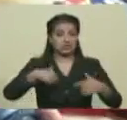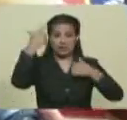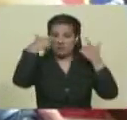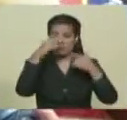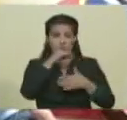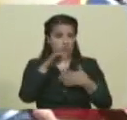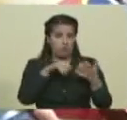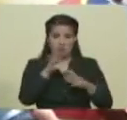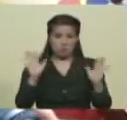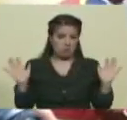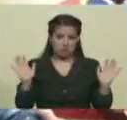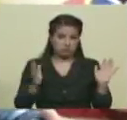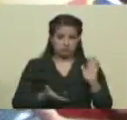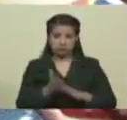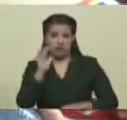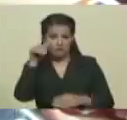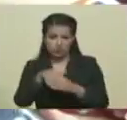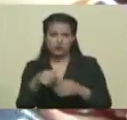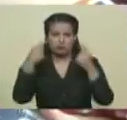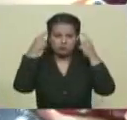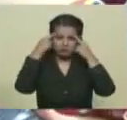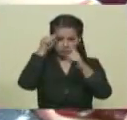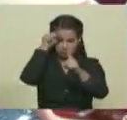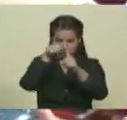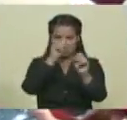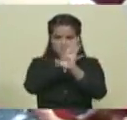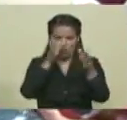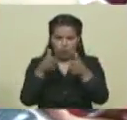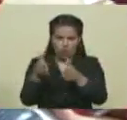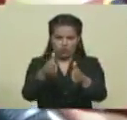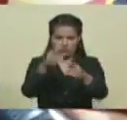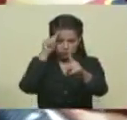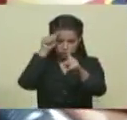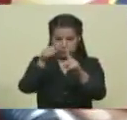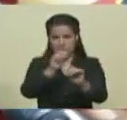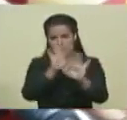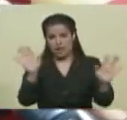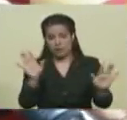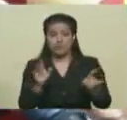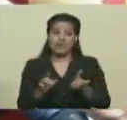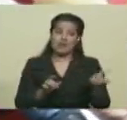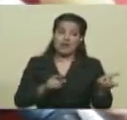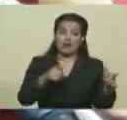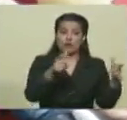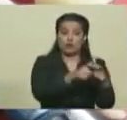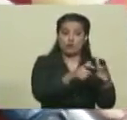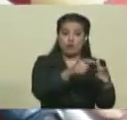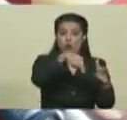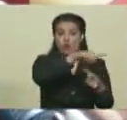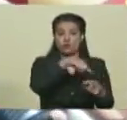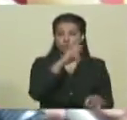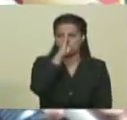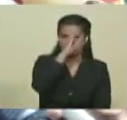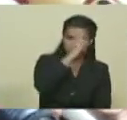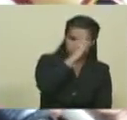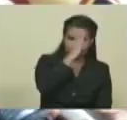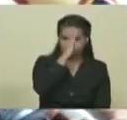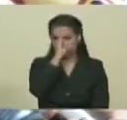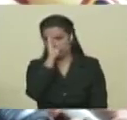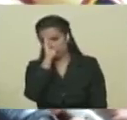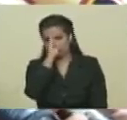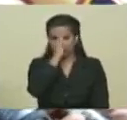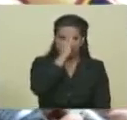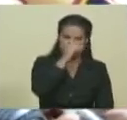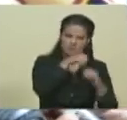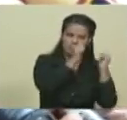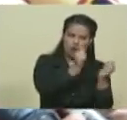ningún problema en verdad en salir a votar, porque tenemos muy claro que esta es la vía. Tienen un problema para ir a votar aquellos que se debaten entre la